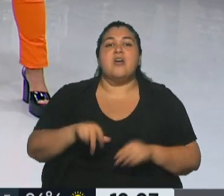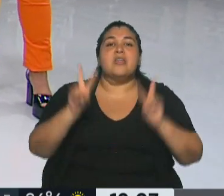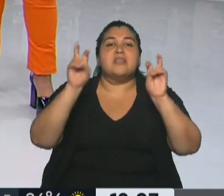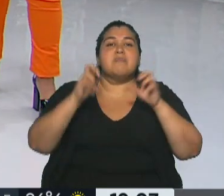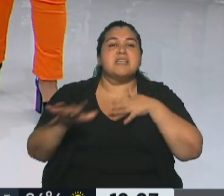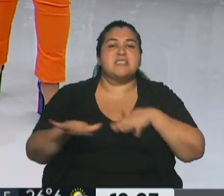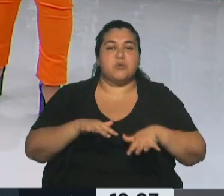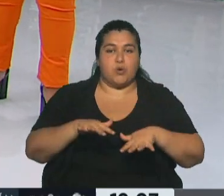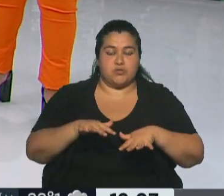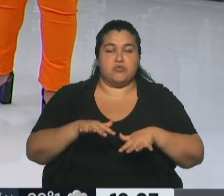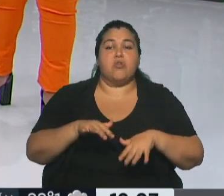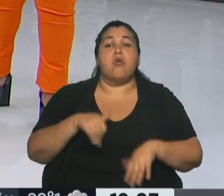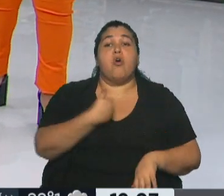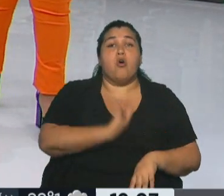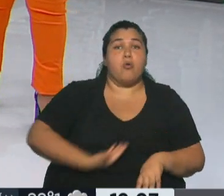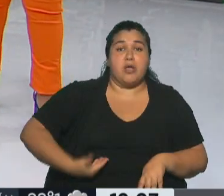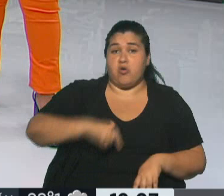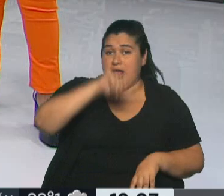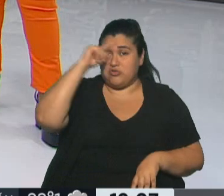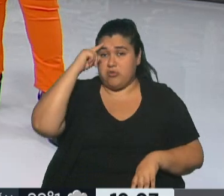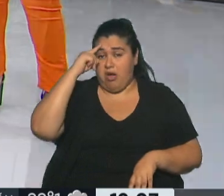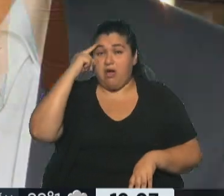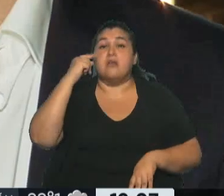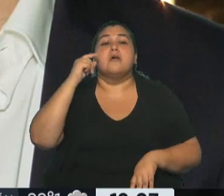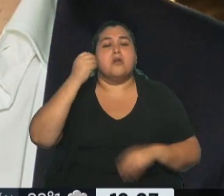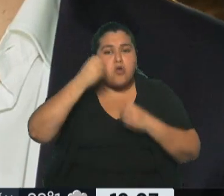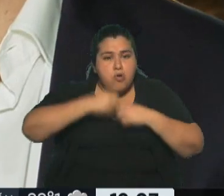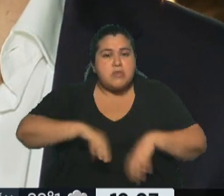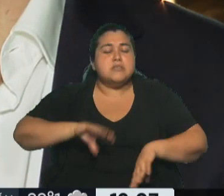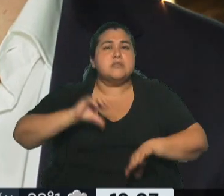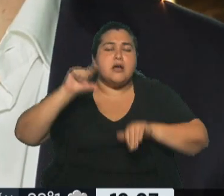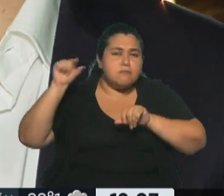situación que se viene dando entre el gobierno nacional y lo que ha comenzado